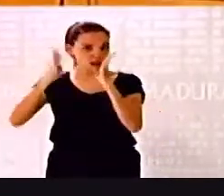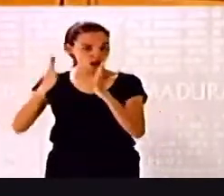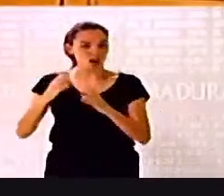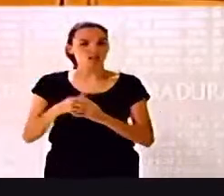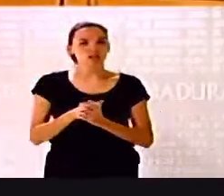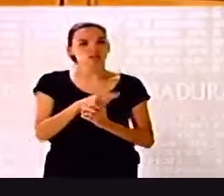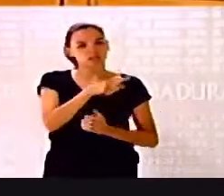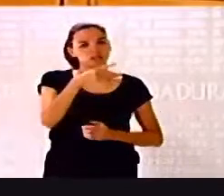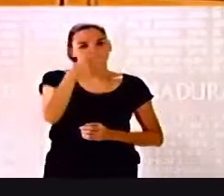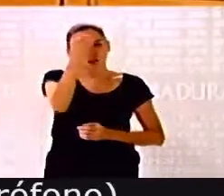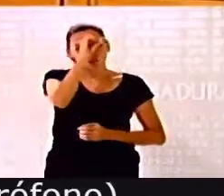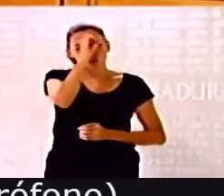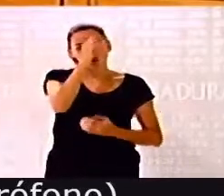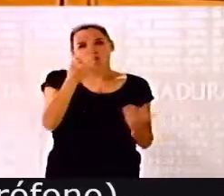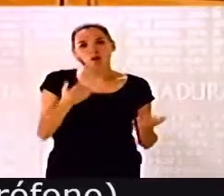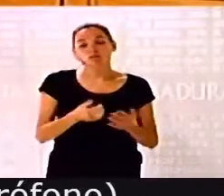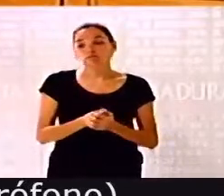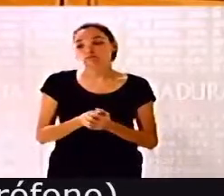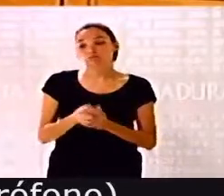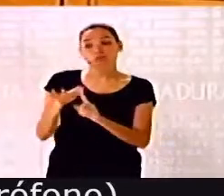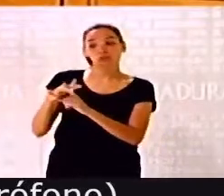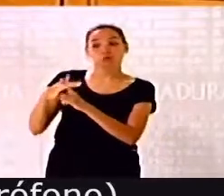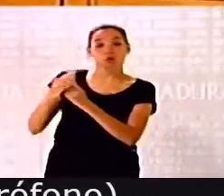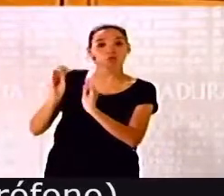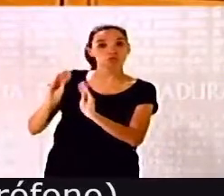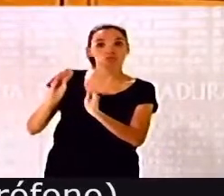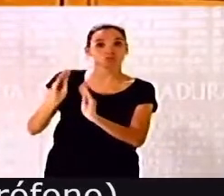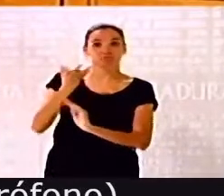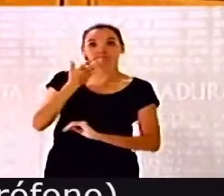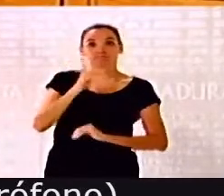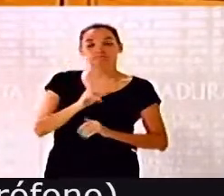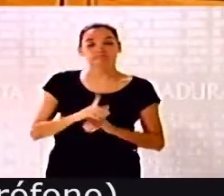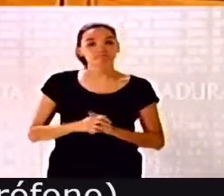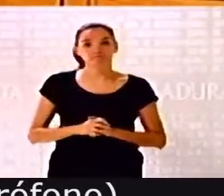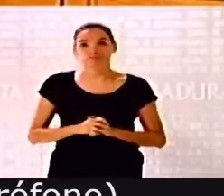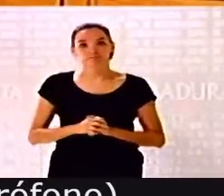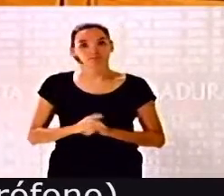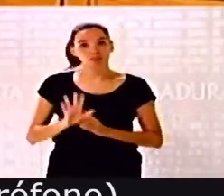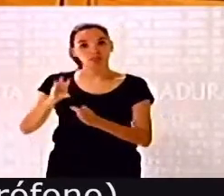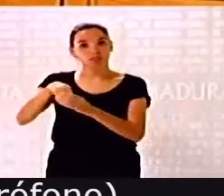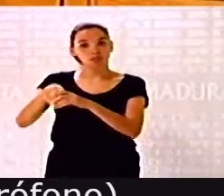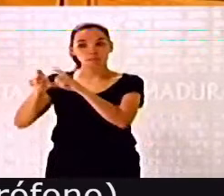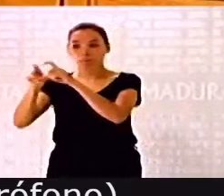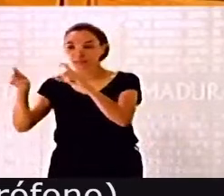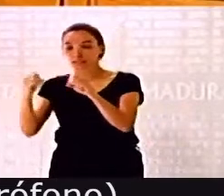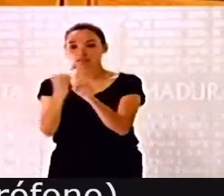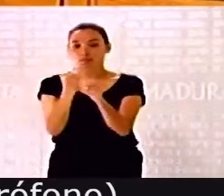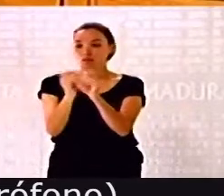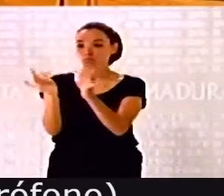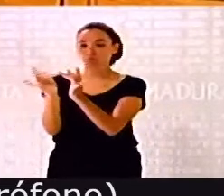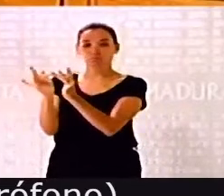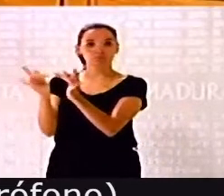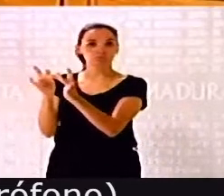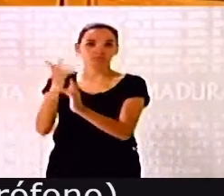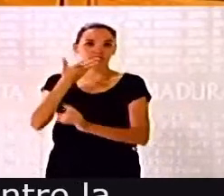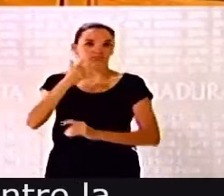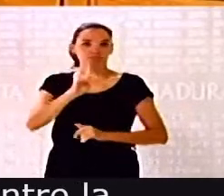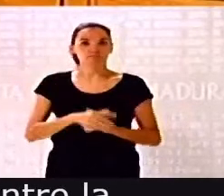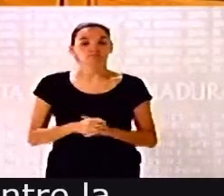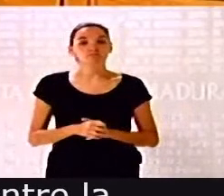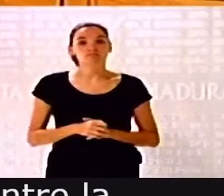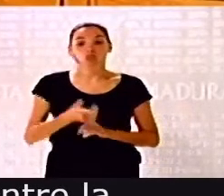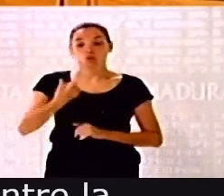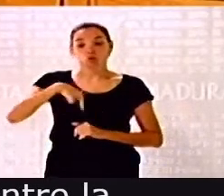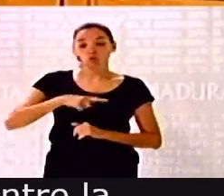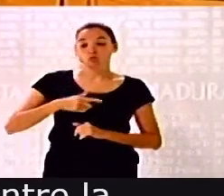Pues que no conozco la situación que se está produciendo entre la empresa y los trabajadores. A nosotros, cuando se nos ha pedido